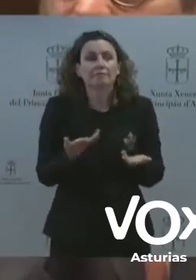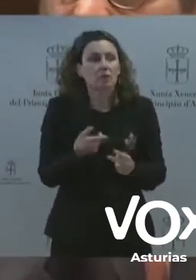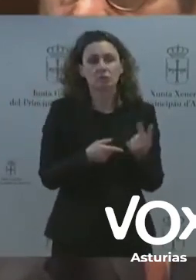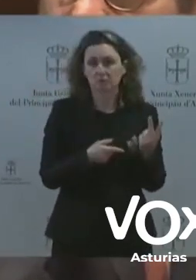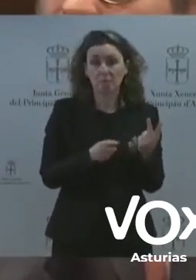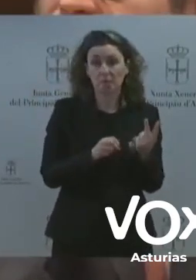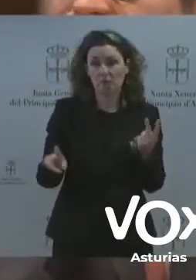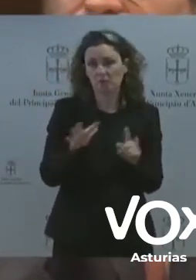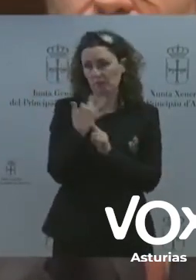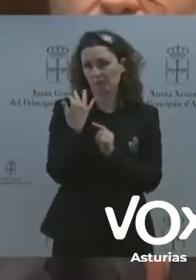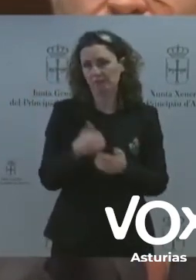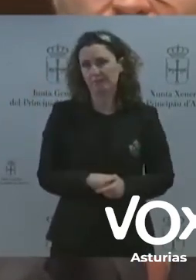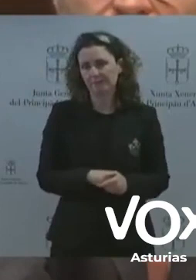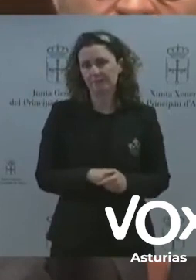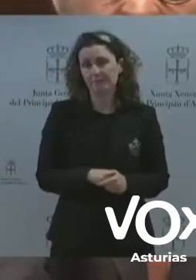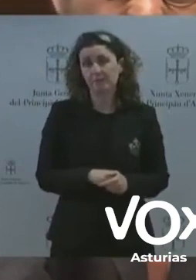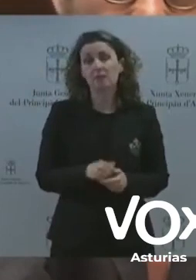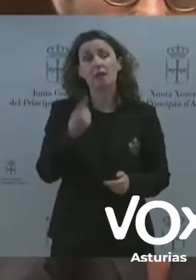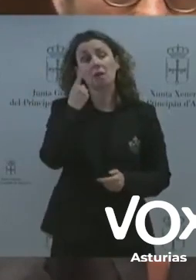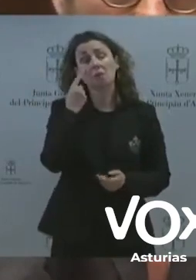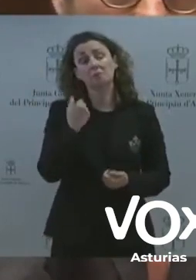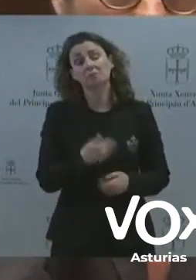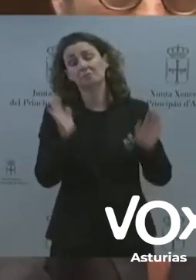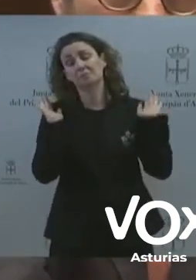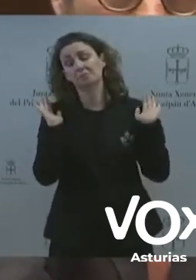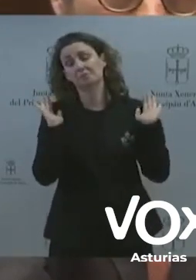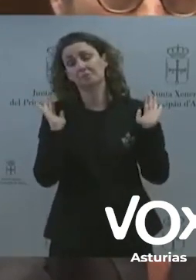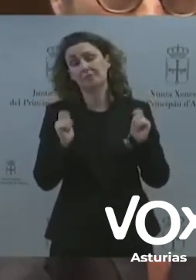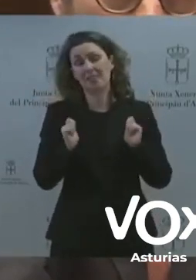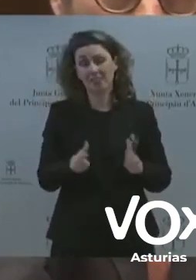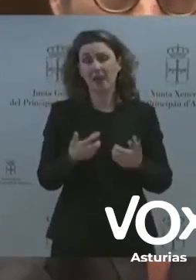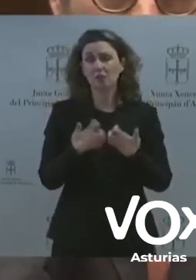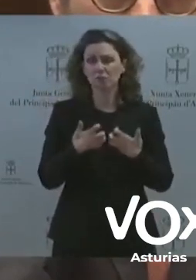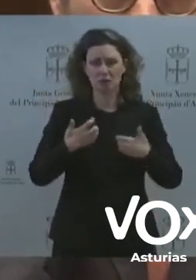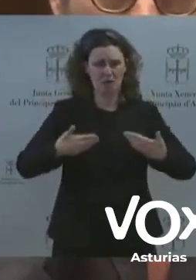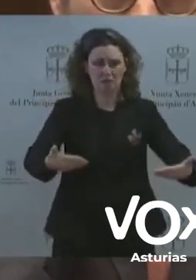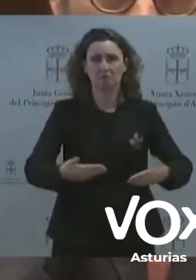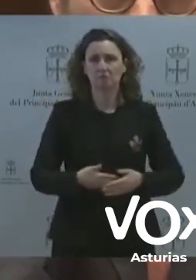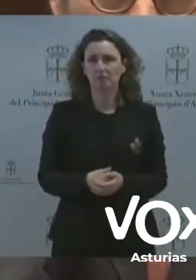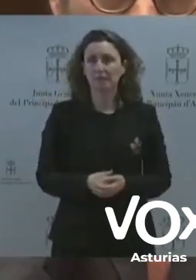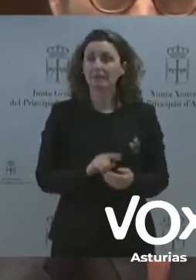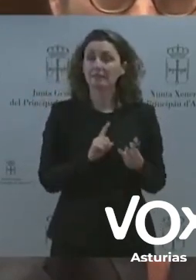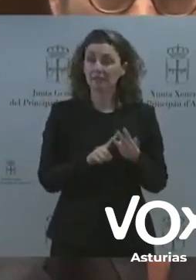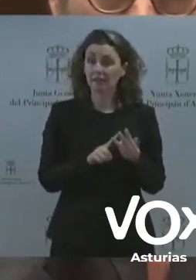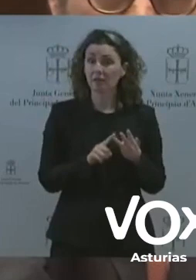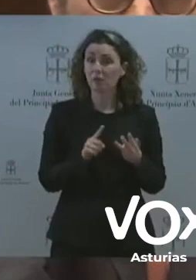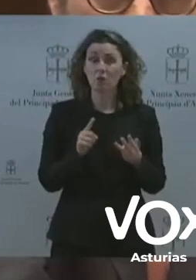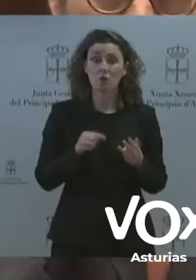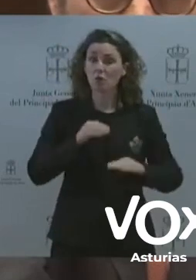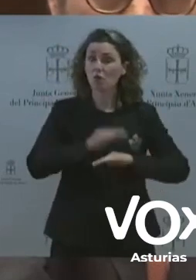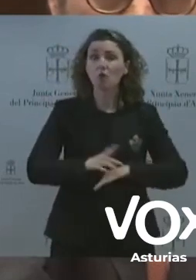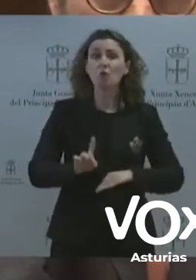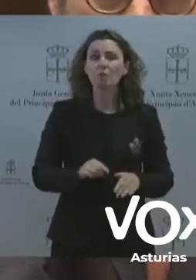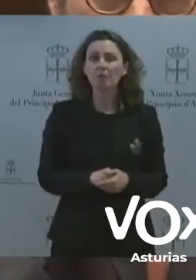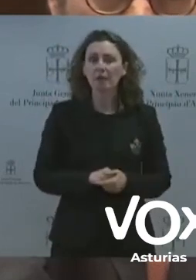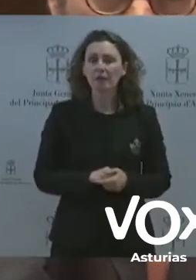menudo plan el suyo para potenciar la industria asturiana. Tercera promesa incumplida: reforzaré los servicios públicos consolidando